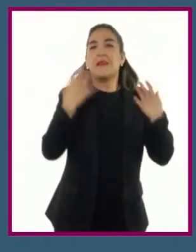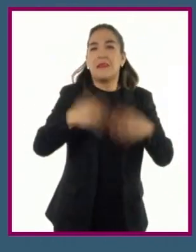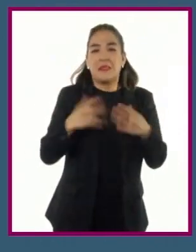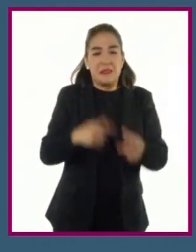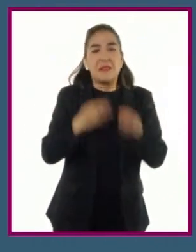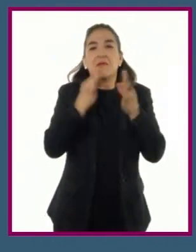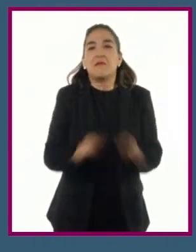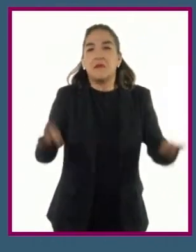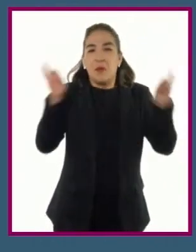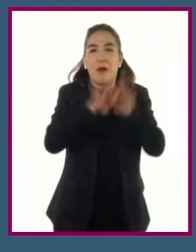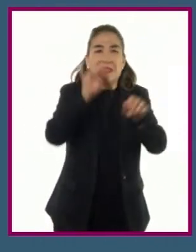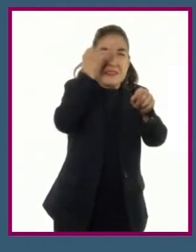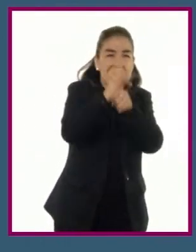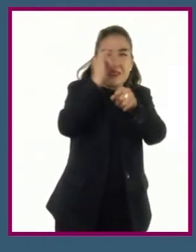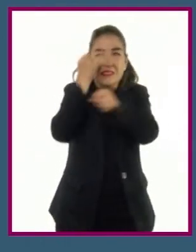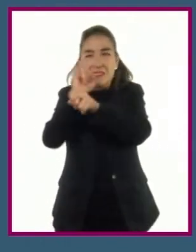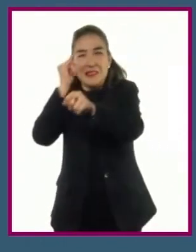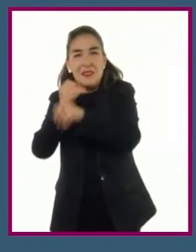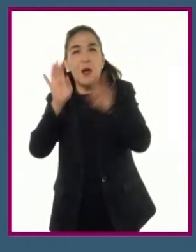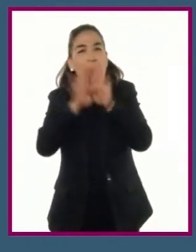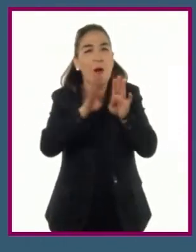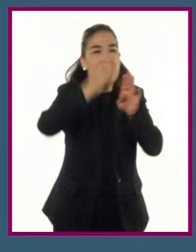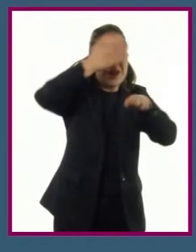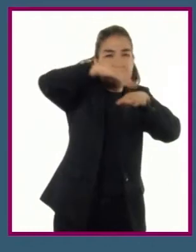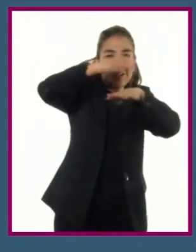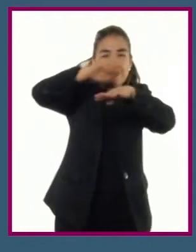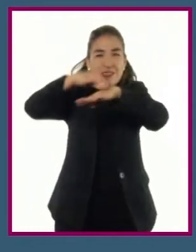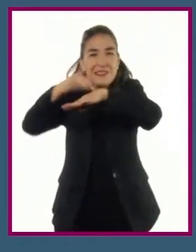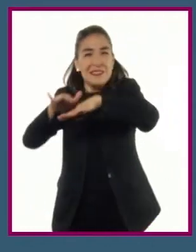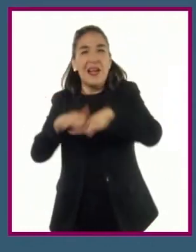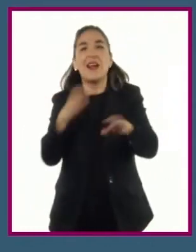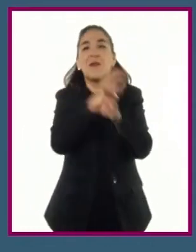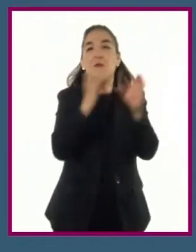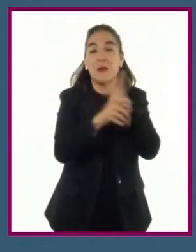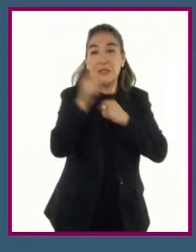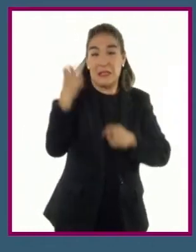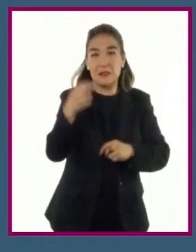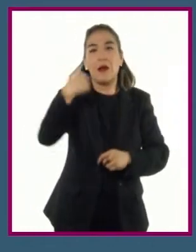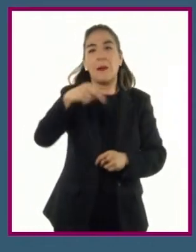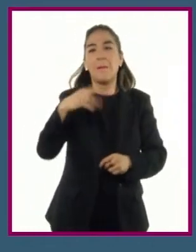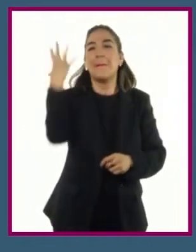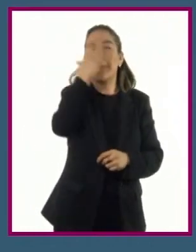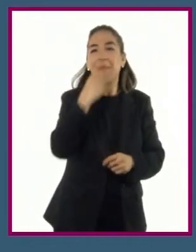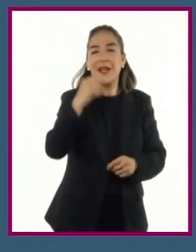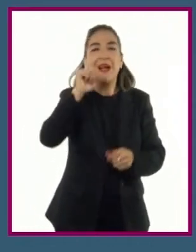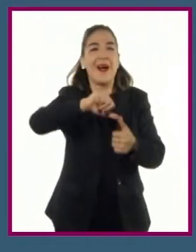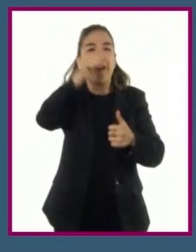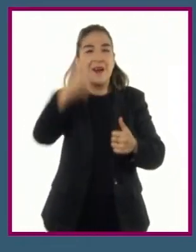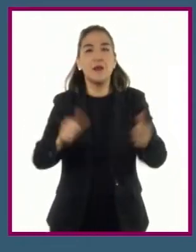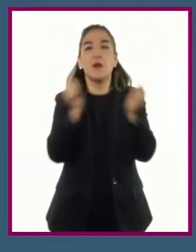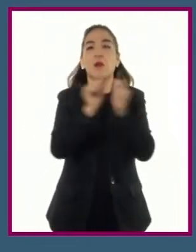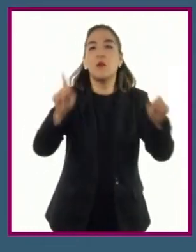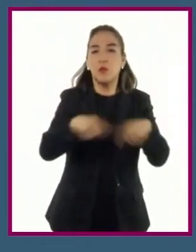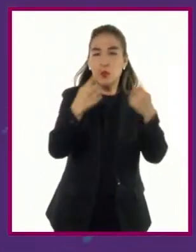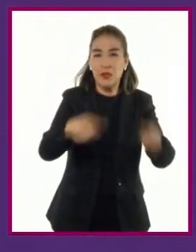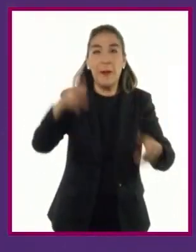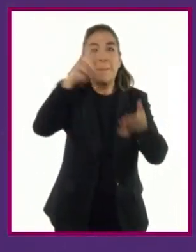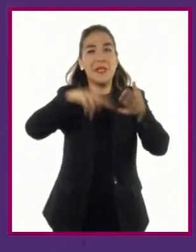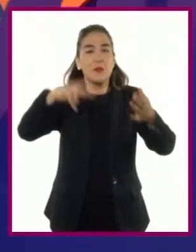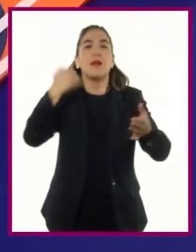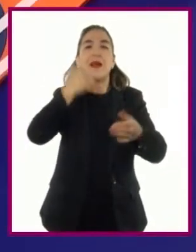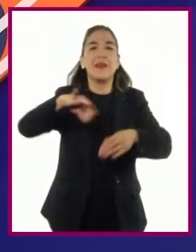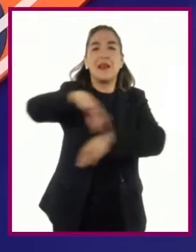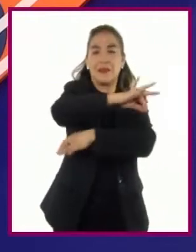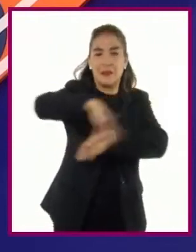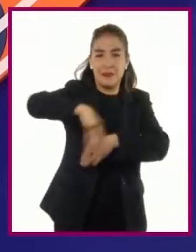consistente en tallar y moldear. Es considerada una de las bellas artes junto con la pintura, la música y la arquitectura.